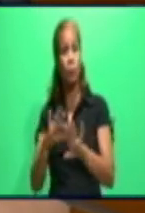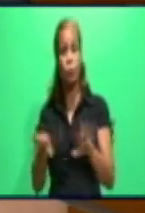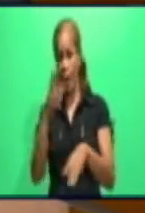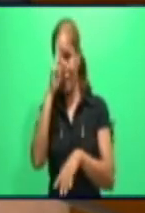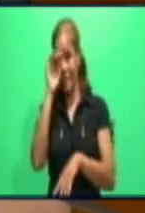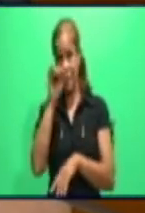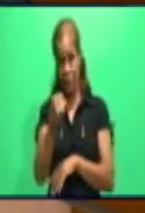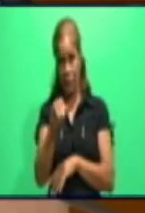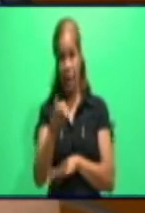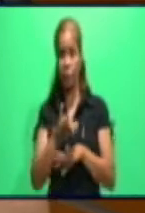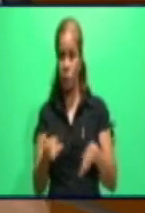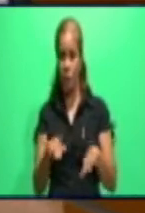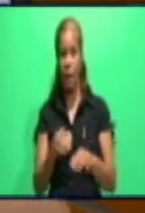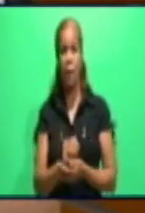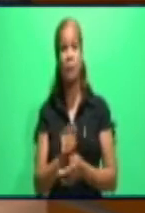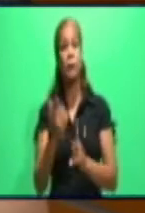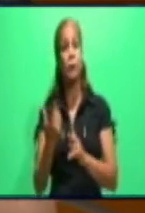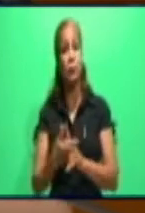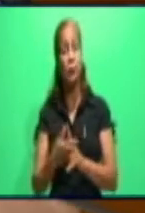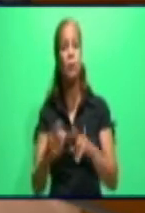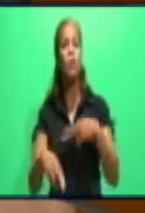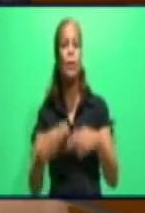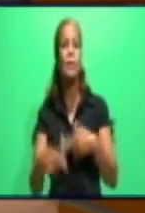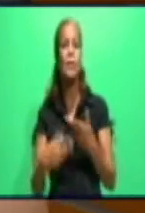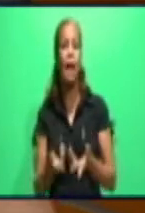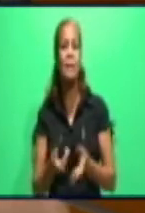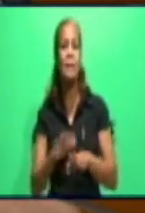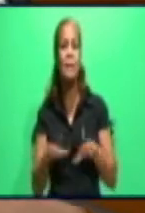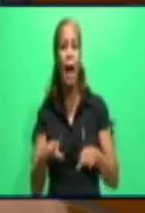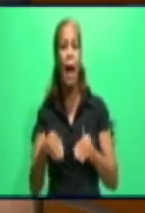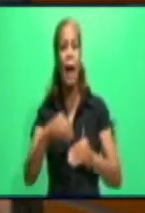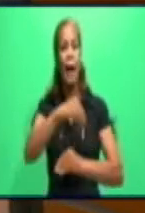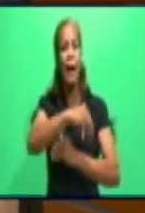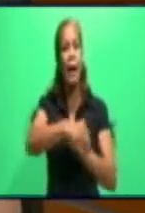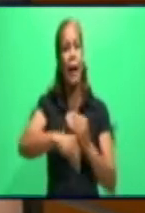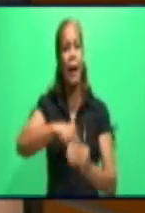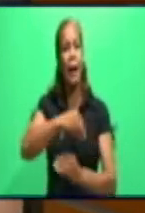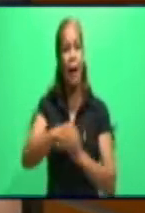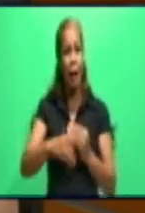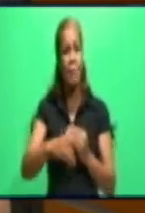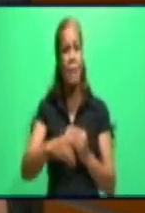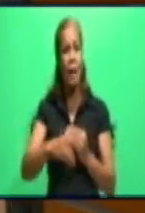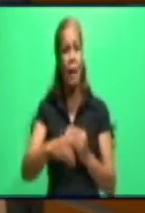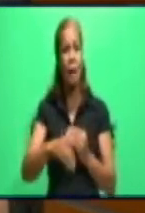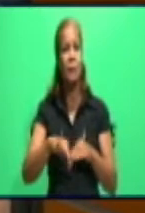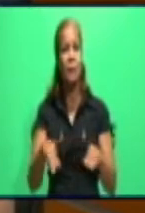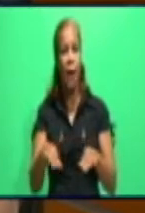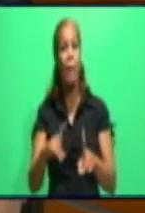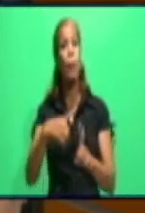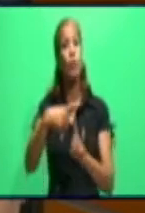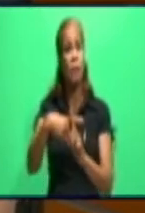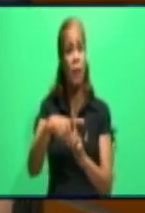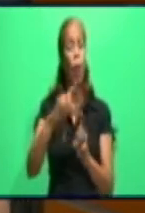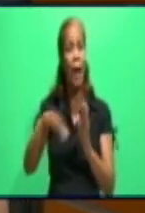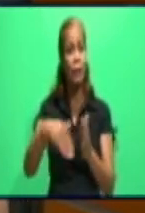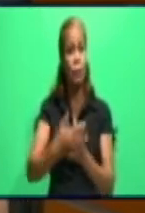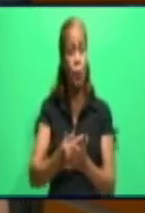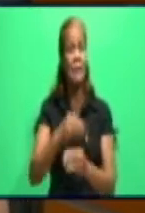confinados ya y lo que se hace es que al cambiar de estatus pues cambian de centros de lamento por eso es la importancia